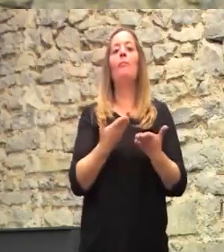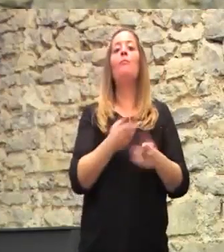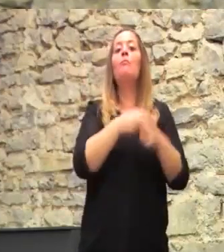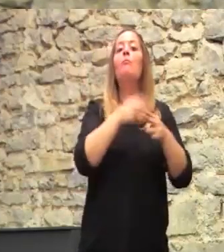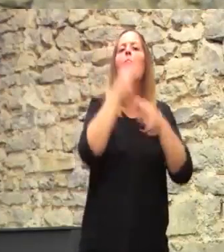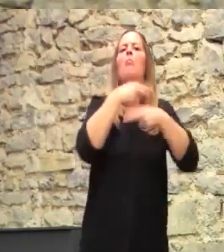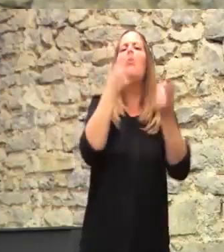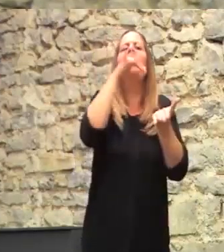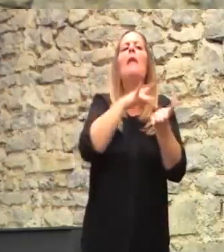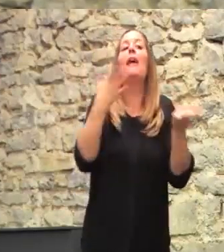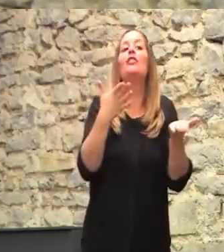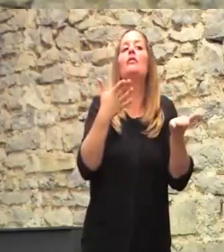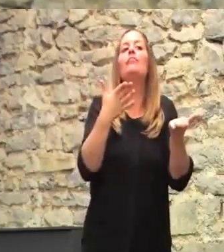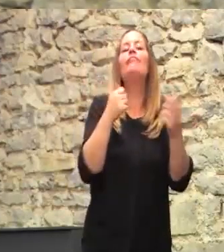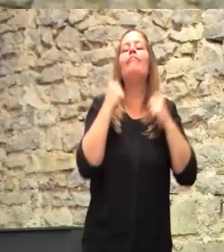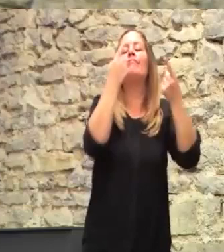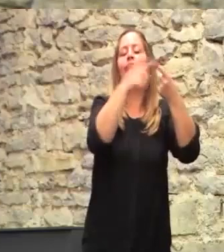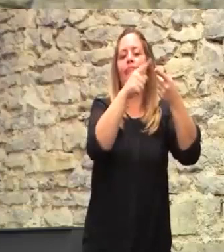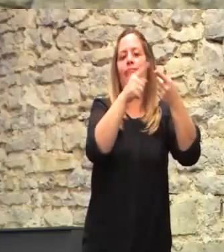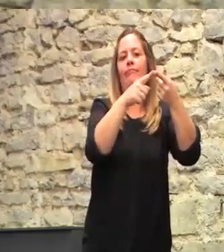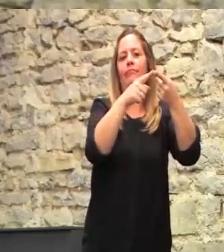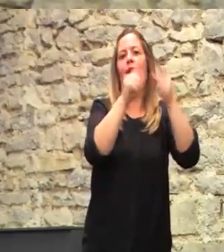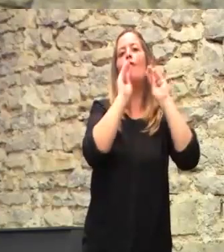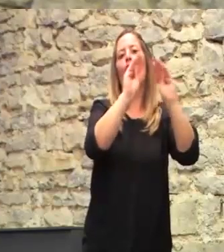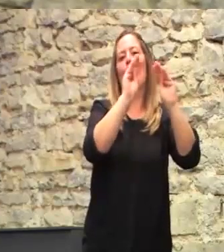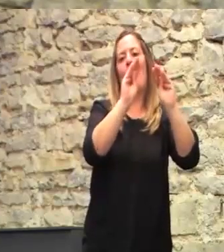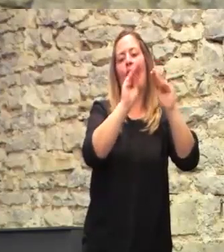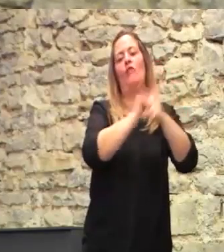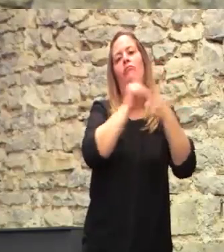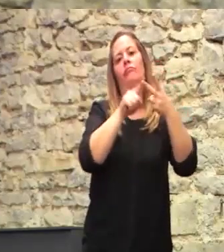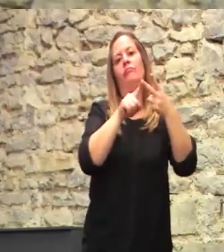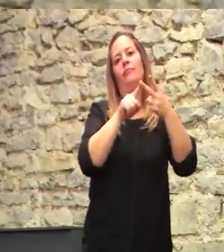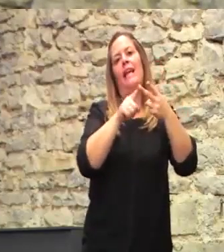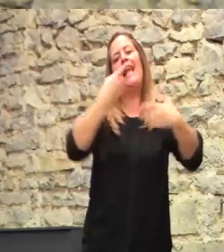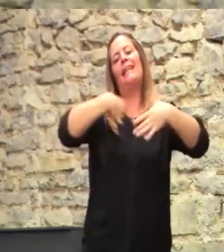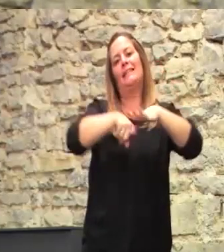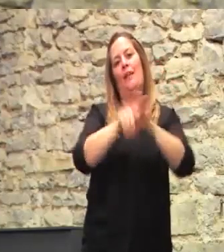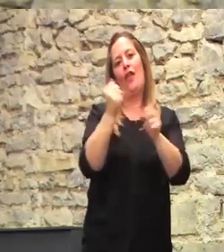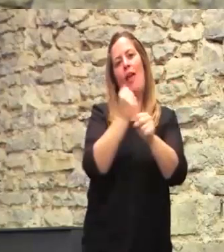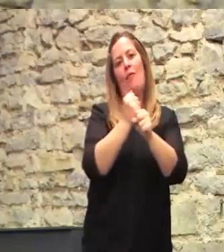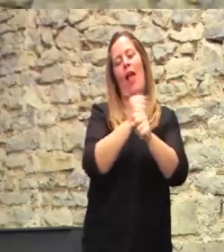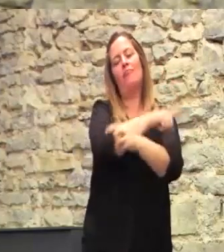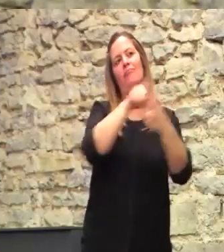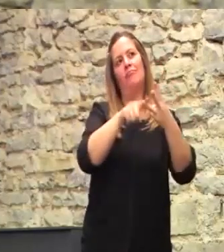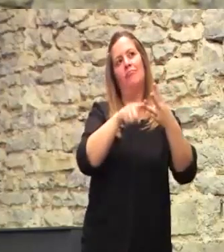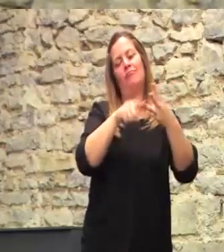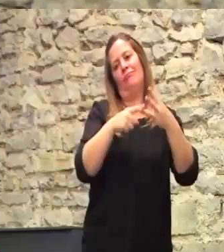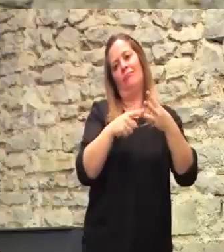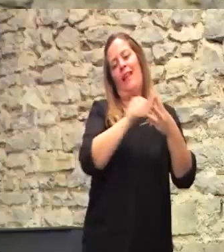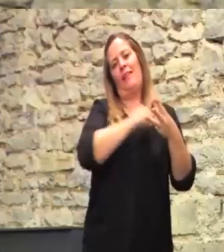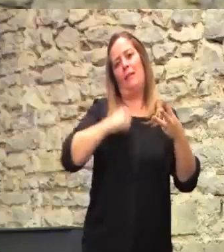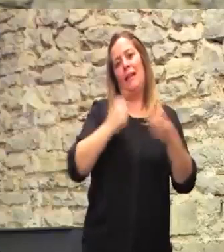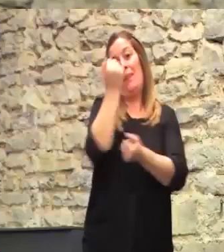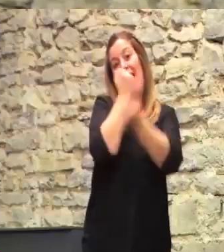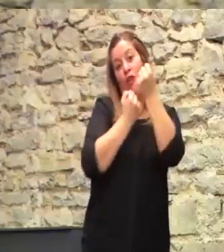formación e inserción laboral independencia económica no la autonomía pero por lo menos